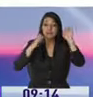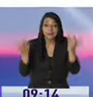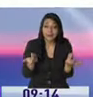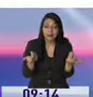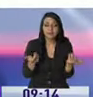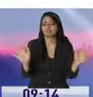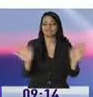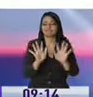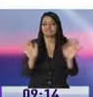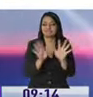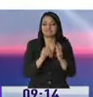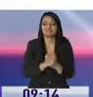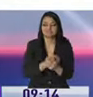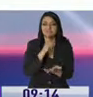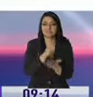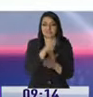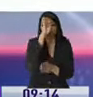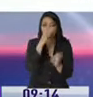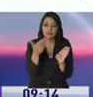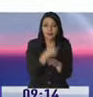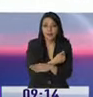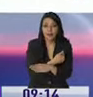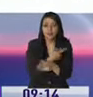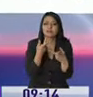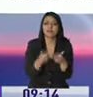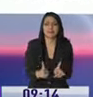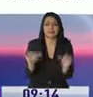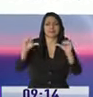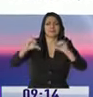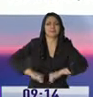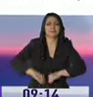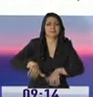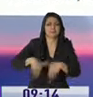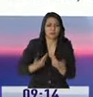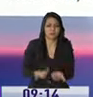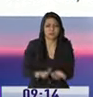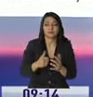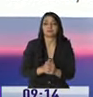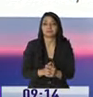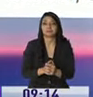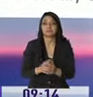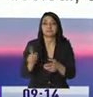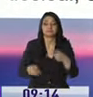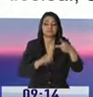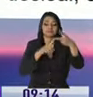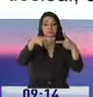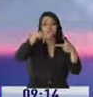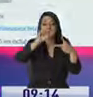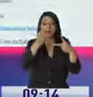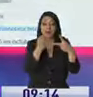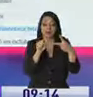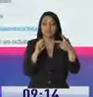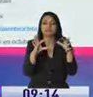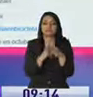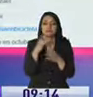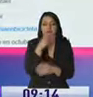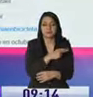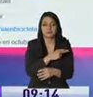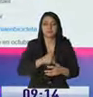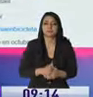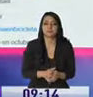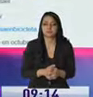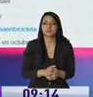no solo es desleal, es mediocre. Payares y compañía, como siempre, mienten.